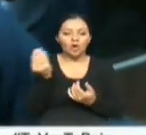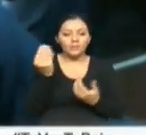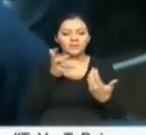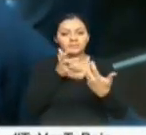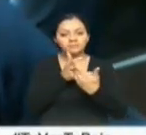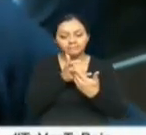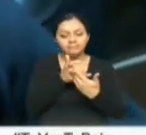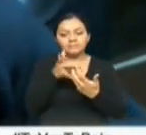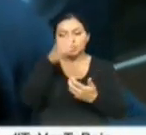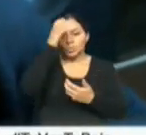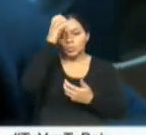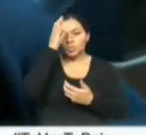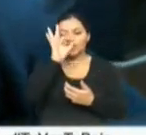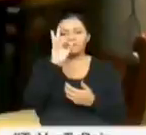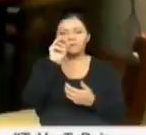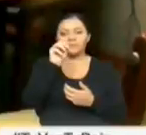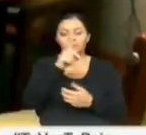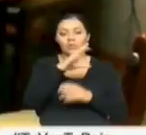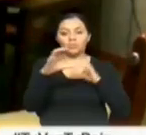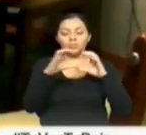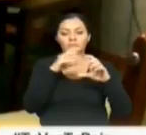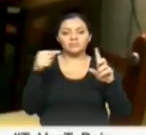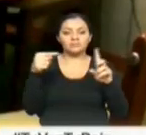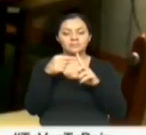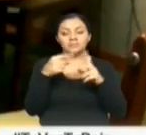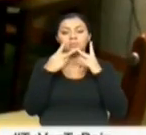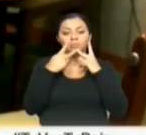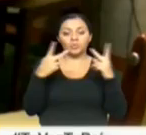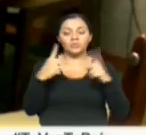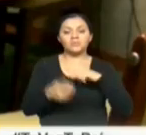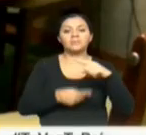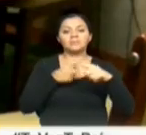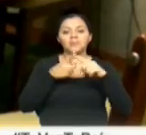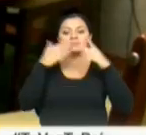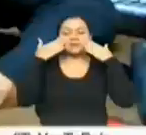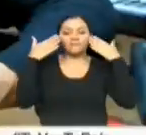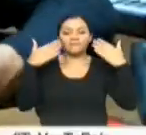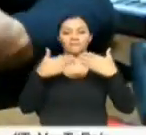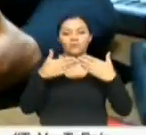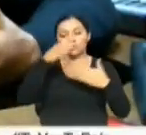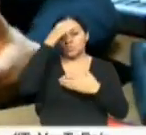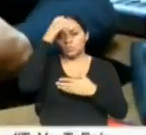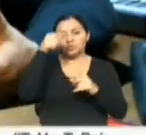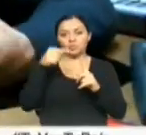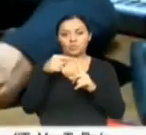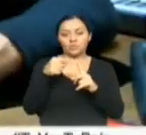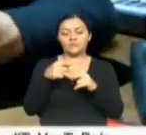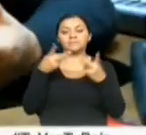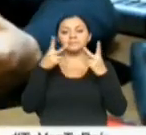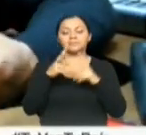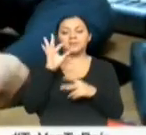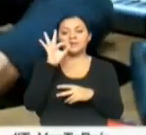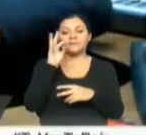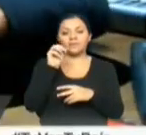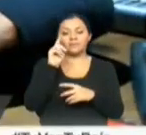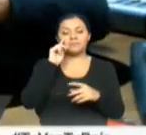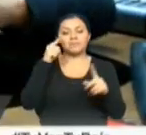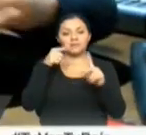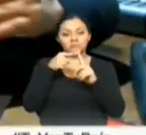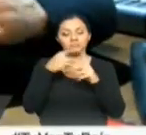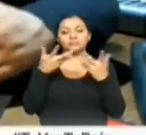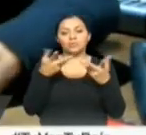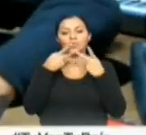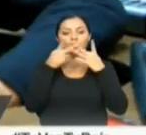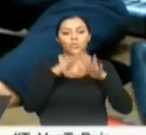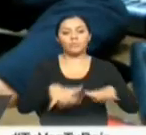se denomina este medio de comunicación, es de carácter público y su enfoque es cultural. Va a estar la FM más orientada hacia